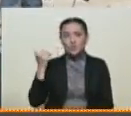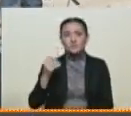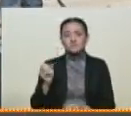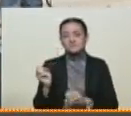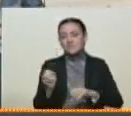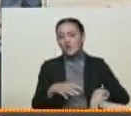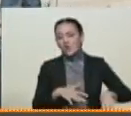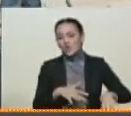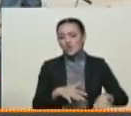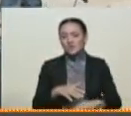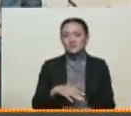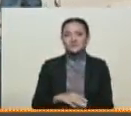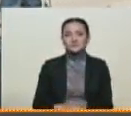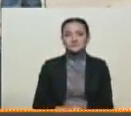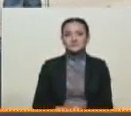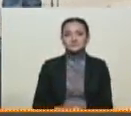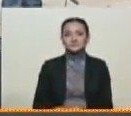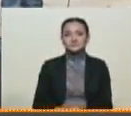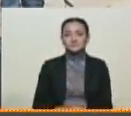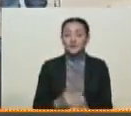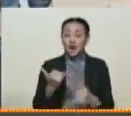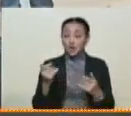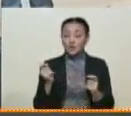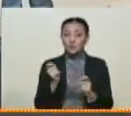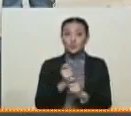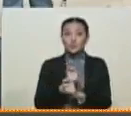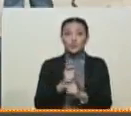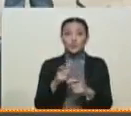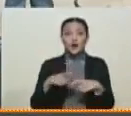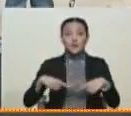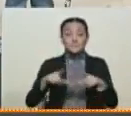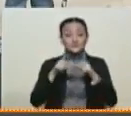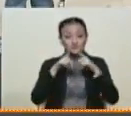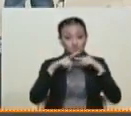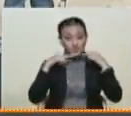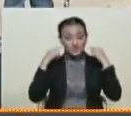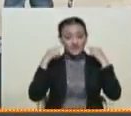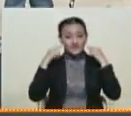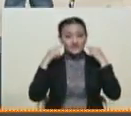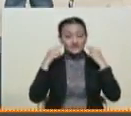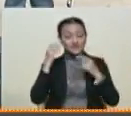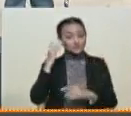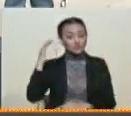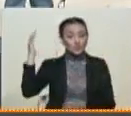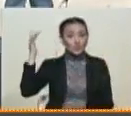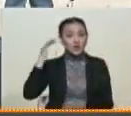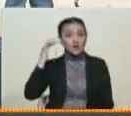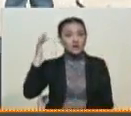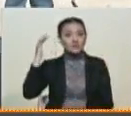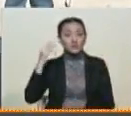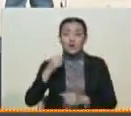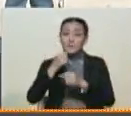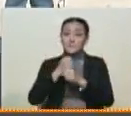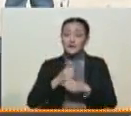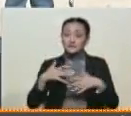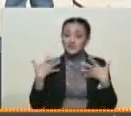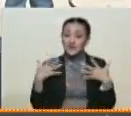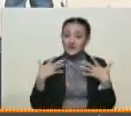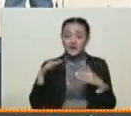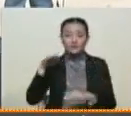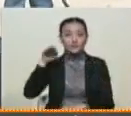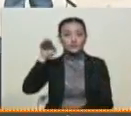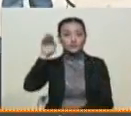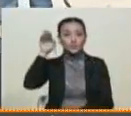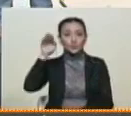abandono, para la desidia. Y ahora es un espacio para la sonrisa, para los sueños, para la esperanza, para la alegría, para el